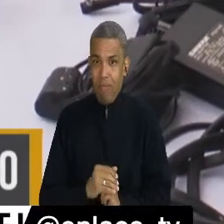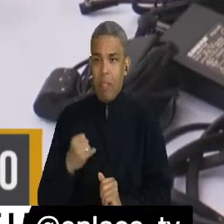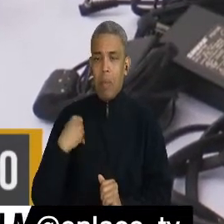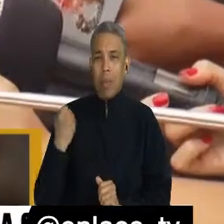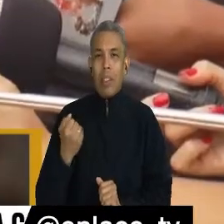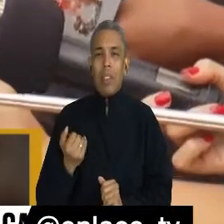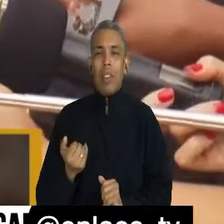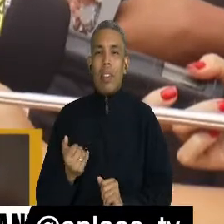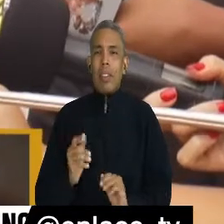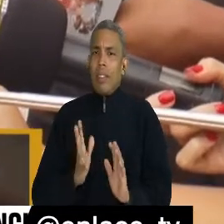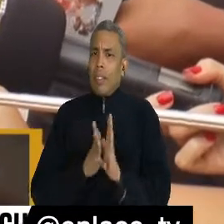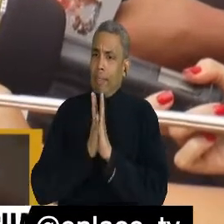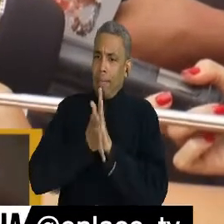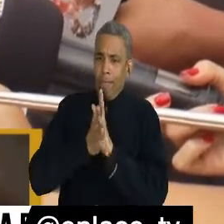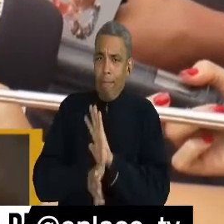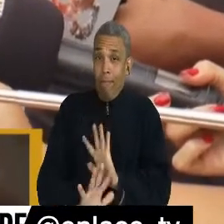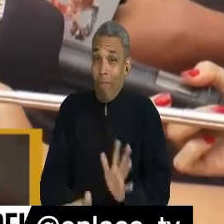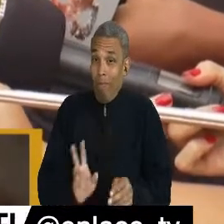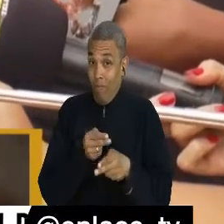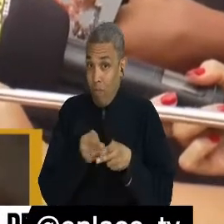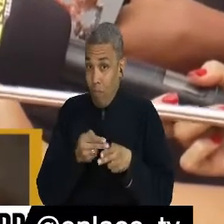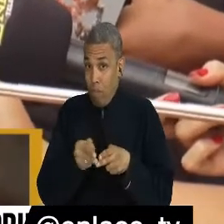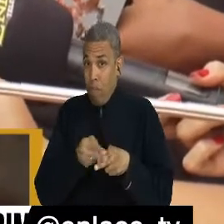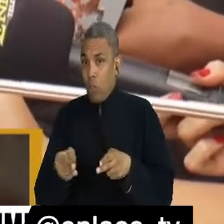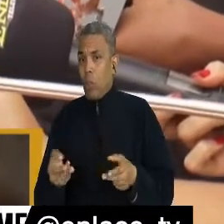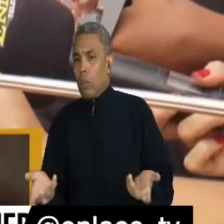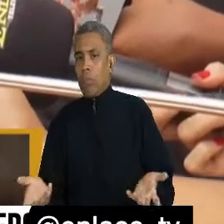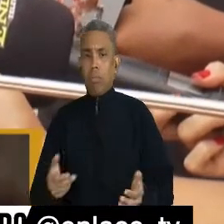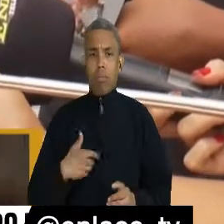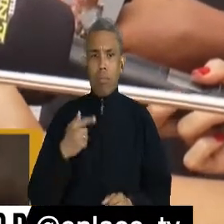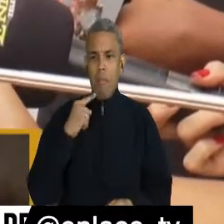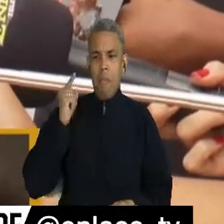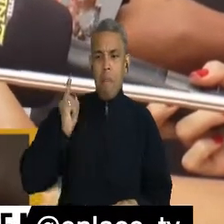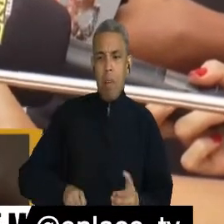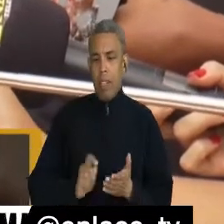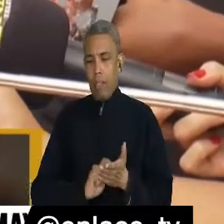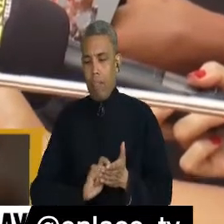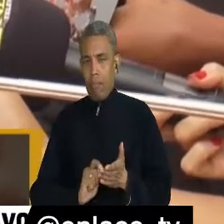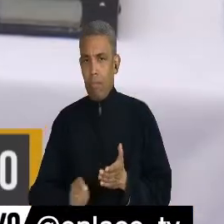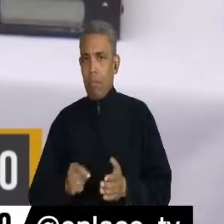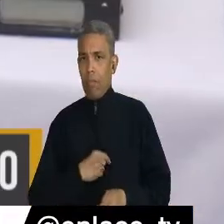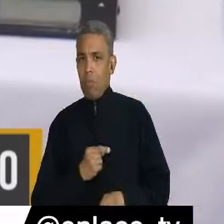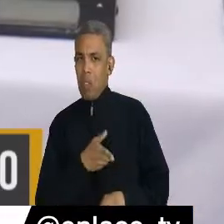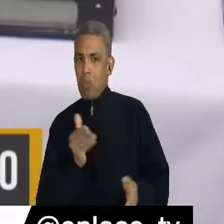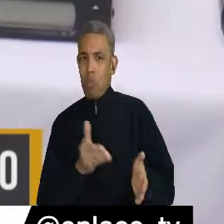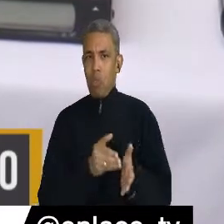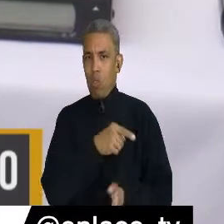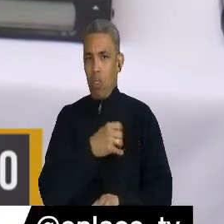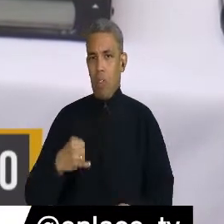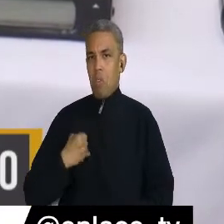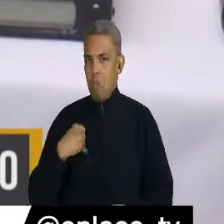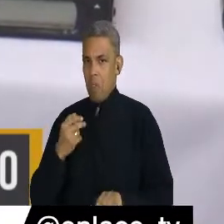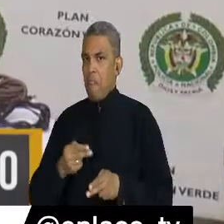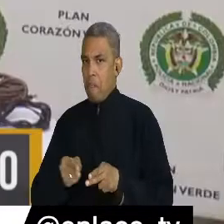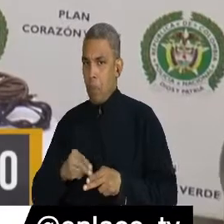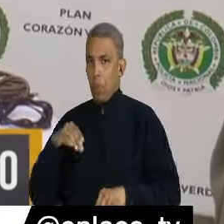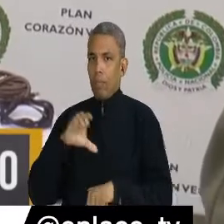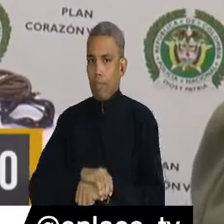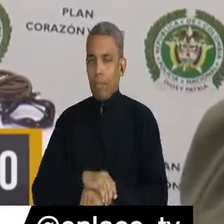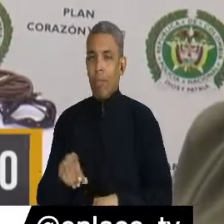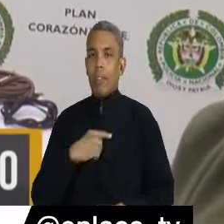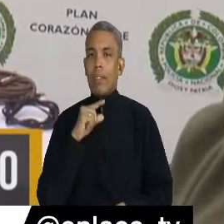noticia criminal y pues esperamos ya pronto, pues, se emita una orden de captura hacia estos jóvenes. Para el párroco de la iglesia San Pedro Claver,